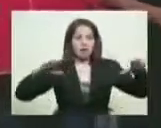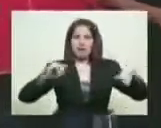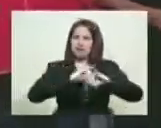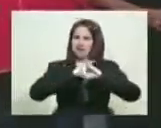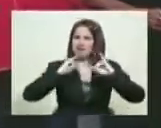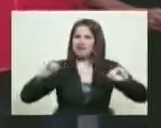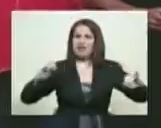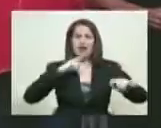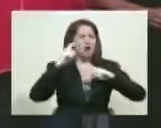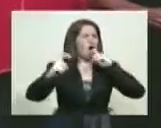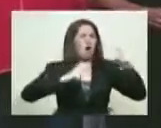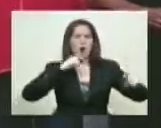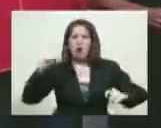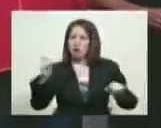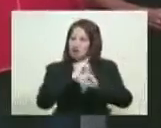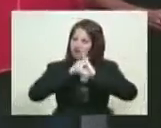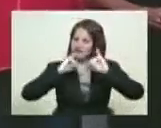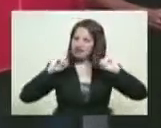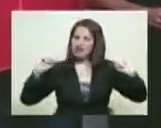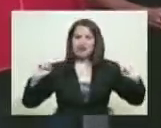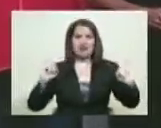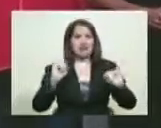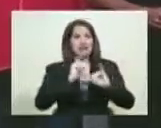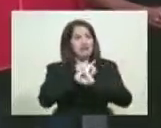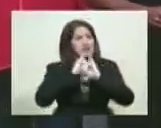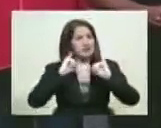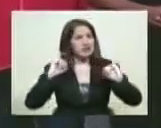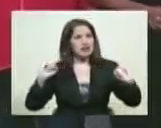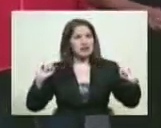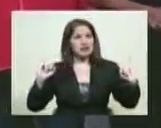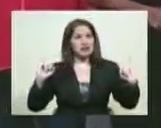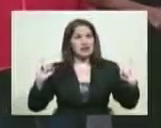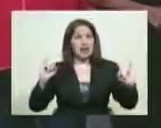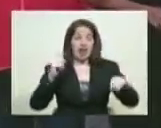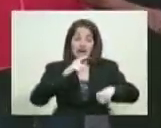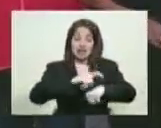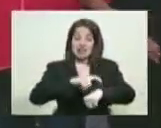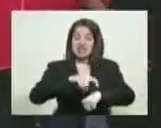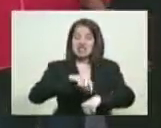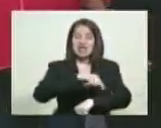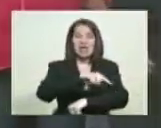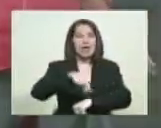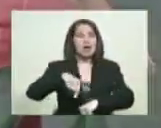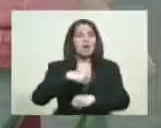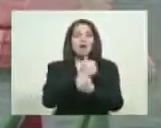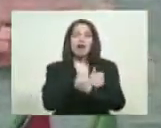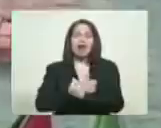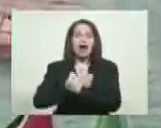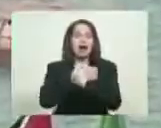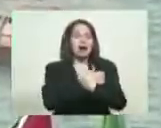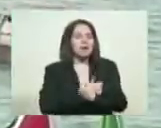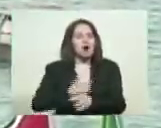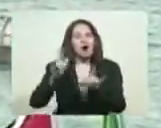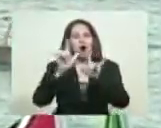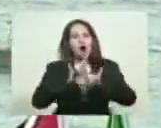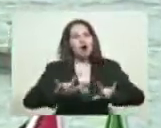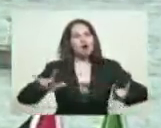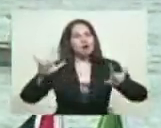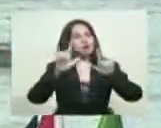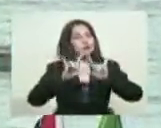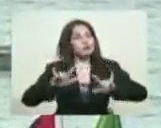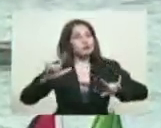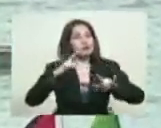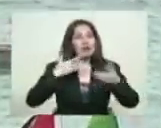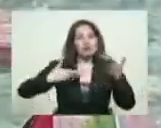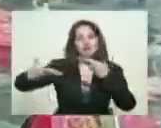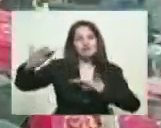tanto odio, basta de odio, es el tiempo del amor, es el tiempo de la reconciliación, es